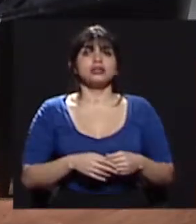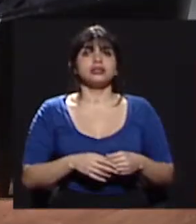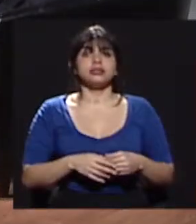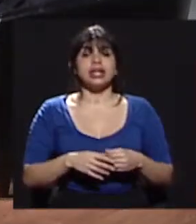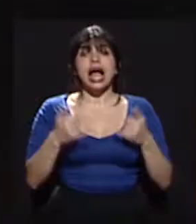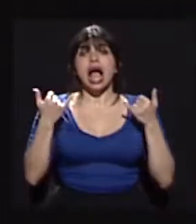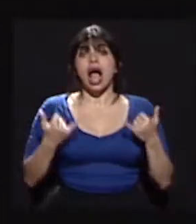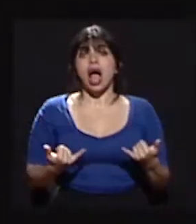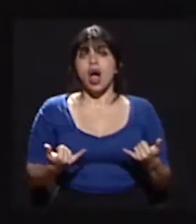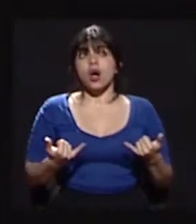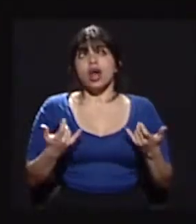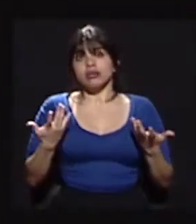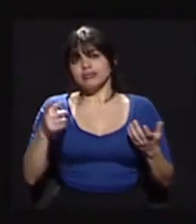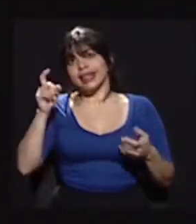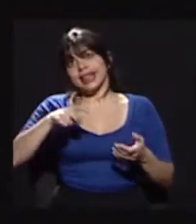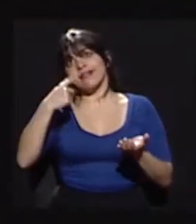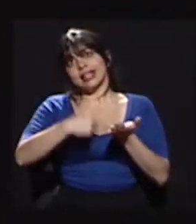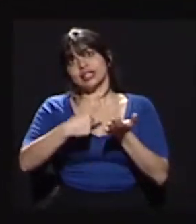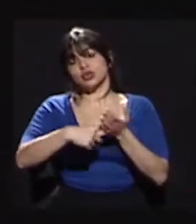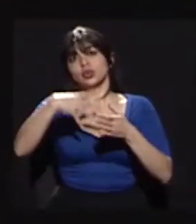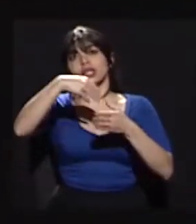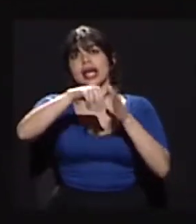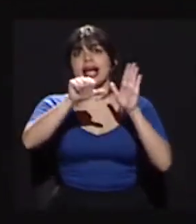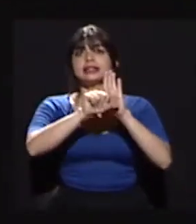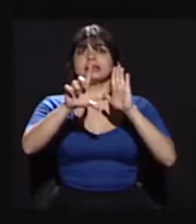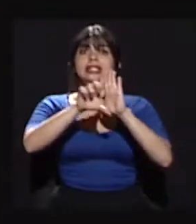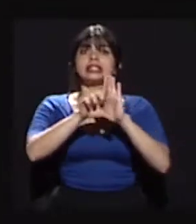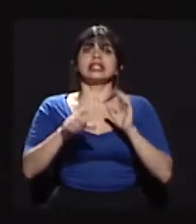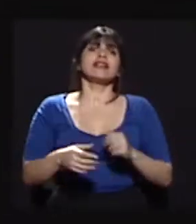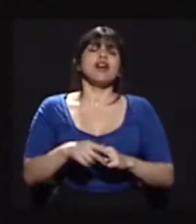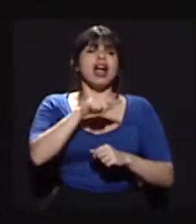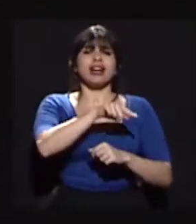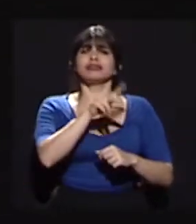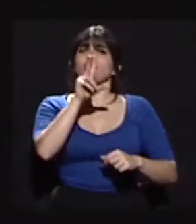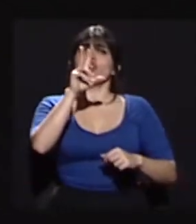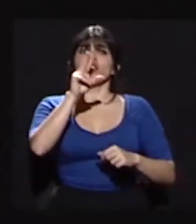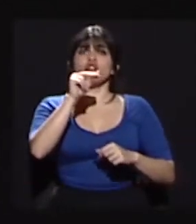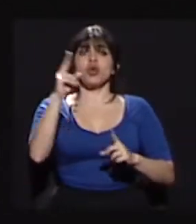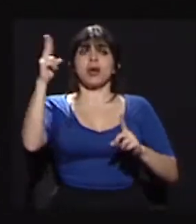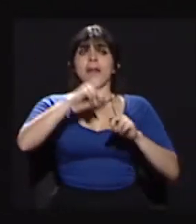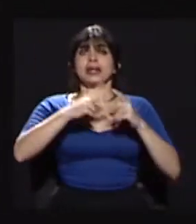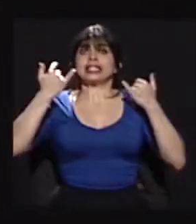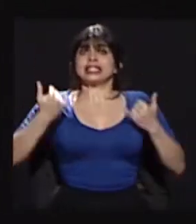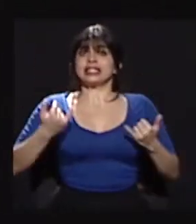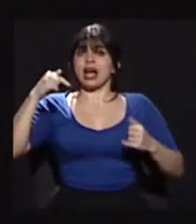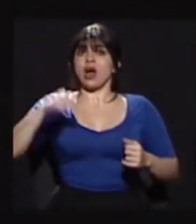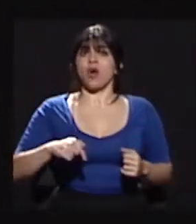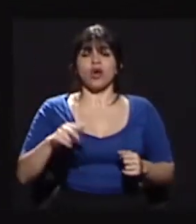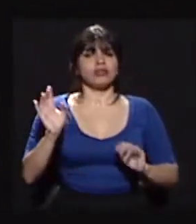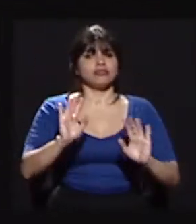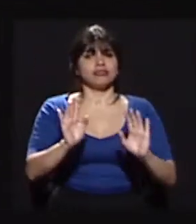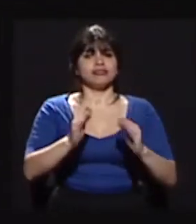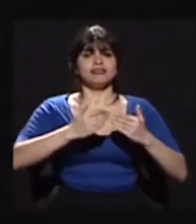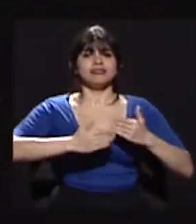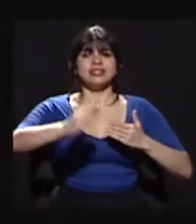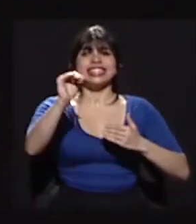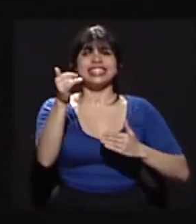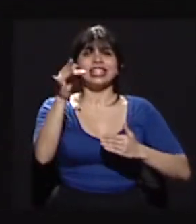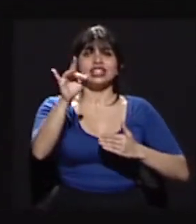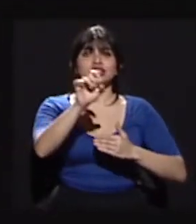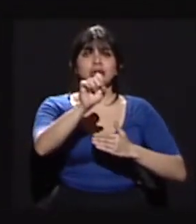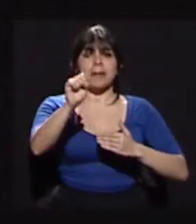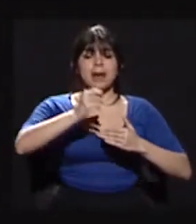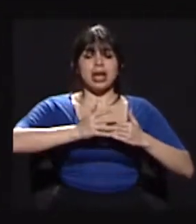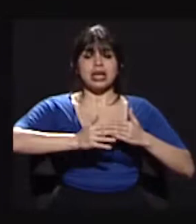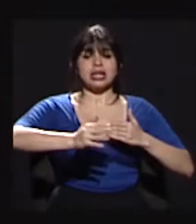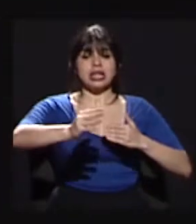ahora pues tendrá que discutirse la asamblea legislativa no entra en vigencia hoy pasarán 18 meses antes de